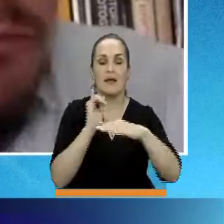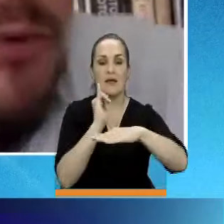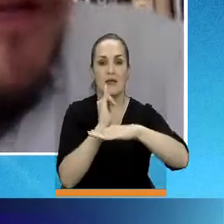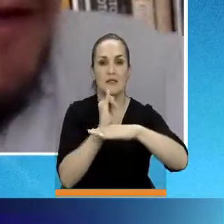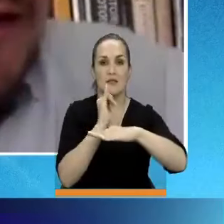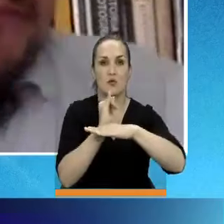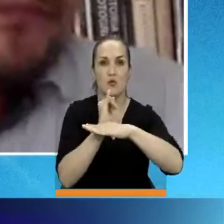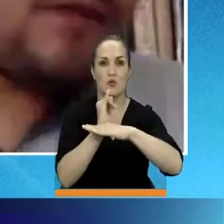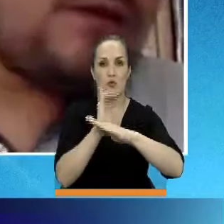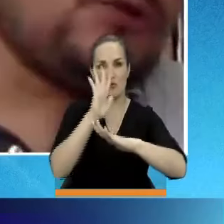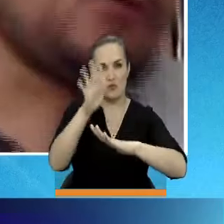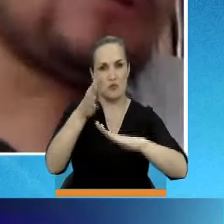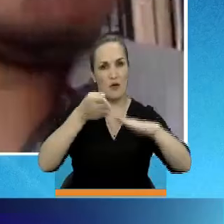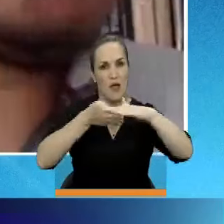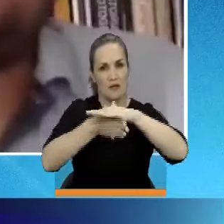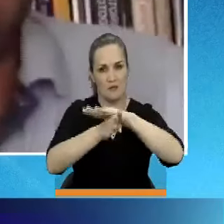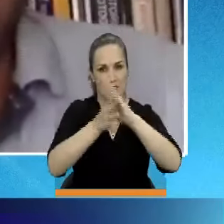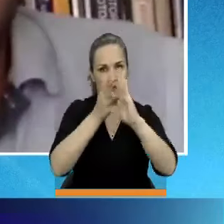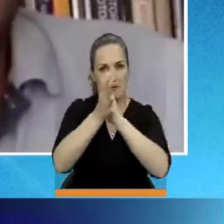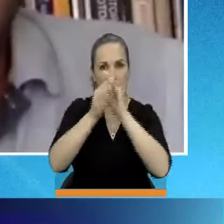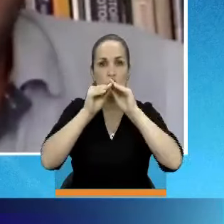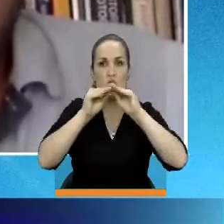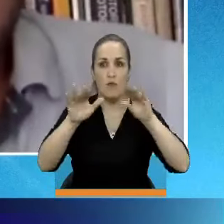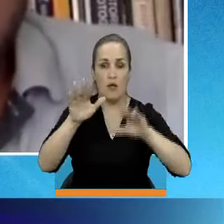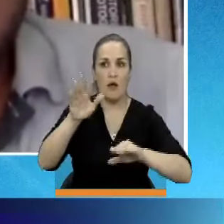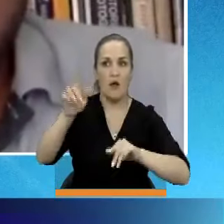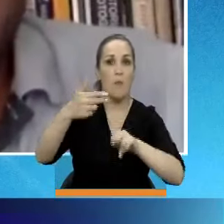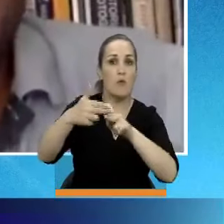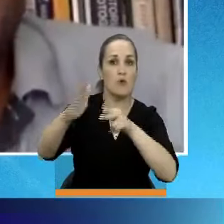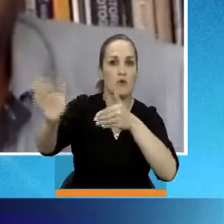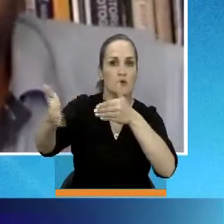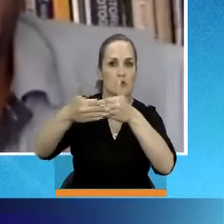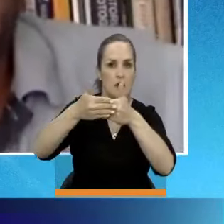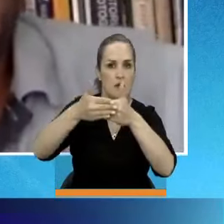Información Pública. Entonces, los periodistas estábamos indagando mucho.